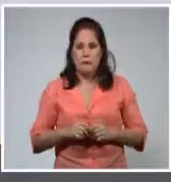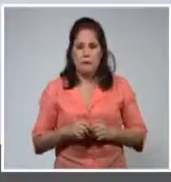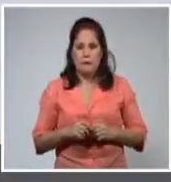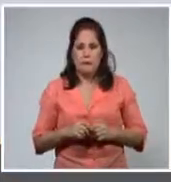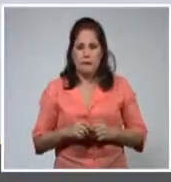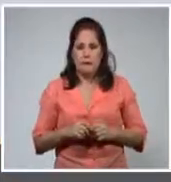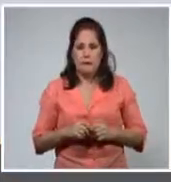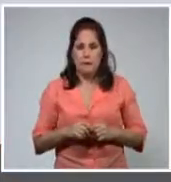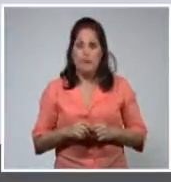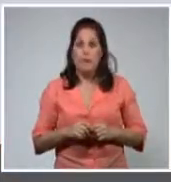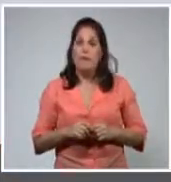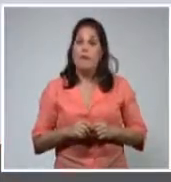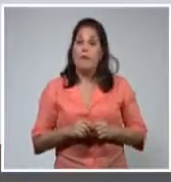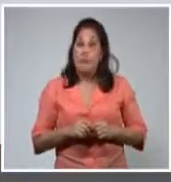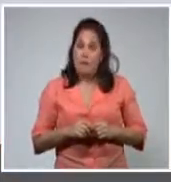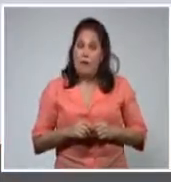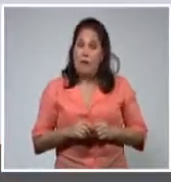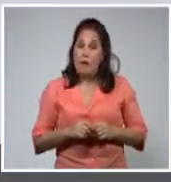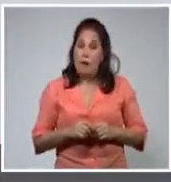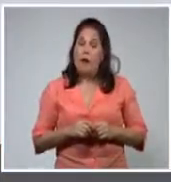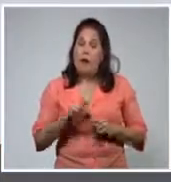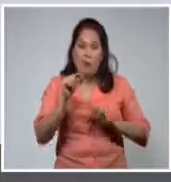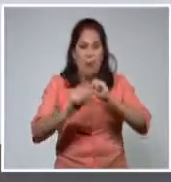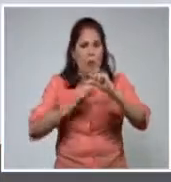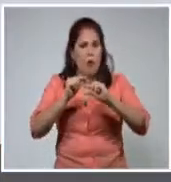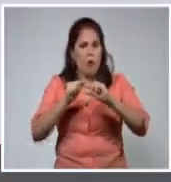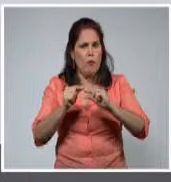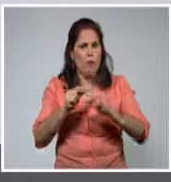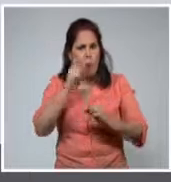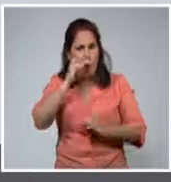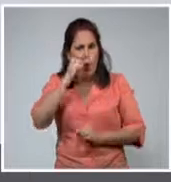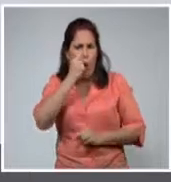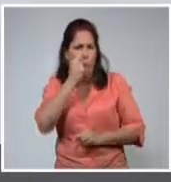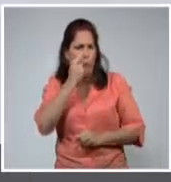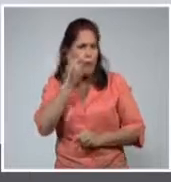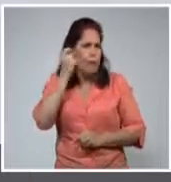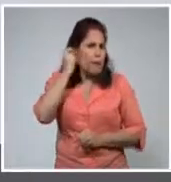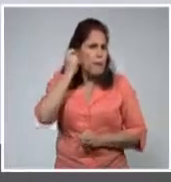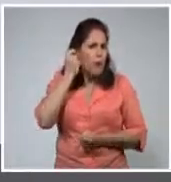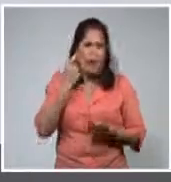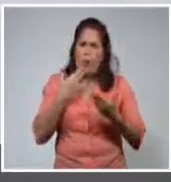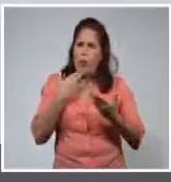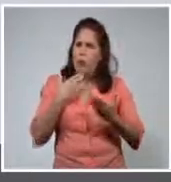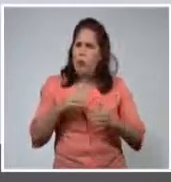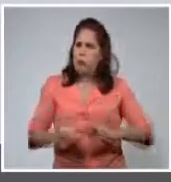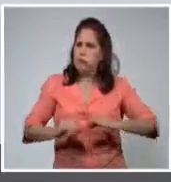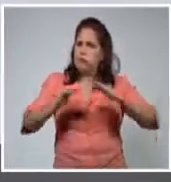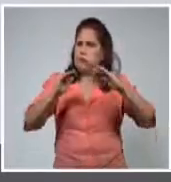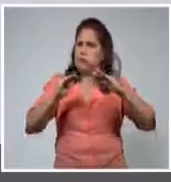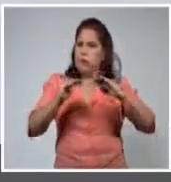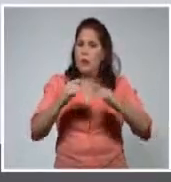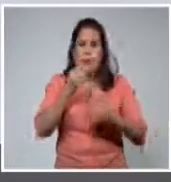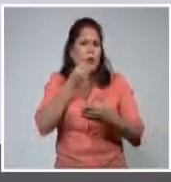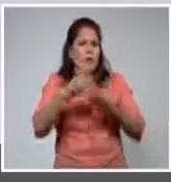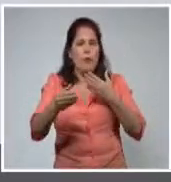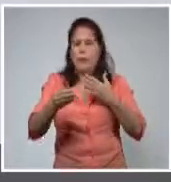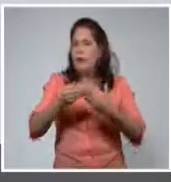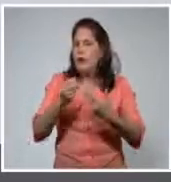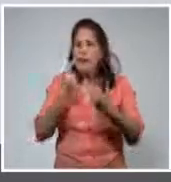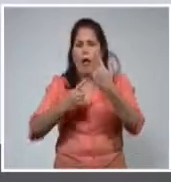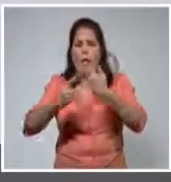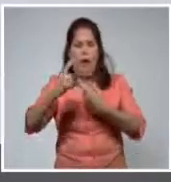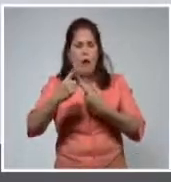llegado a la dimensión de recuperar el ser humano en su esencia. No es el objeto, ya no interesa el objeto material y lo que